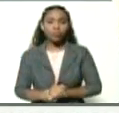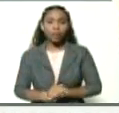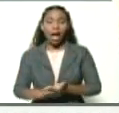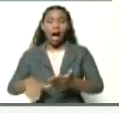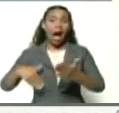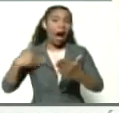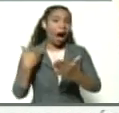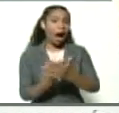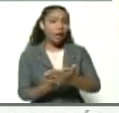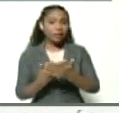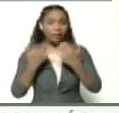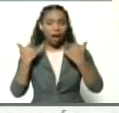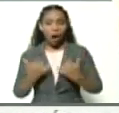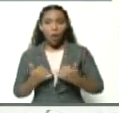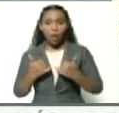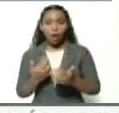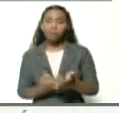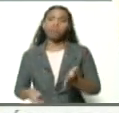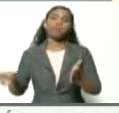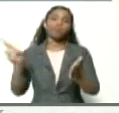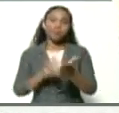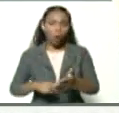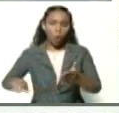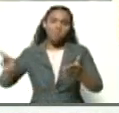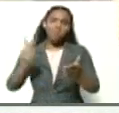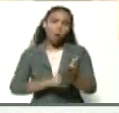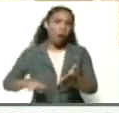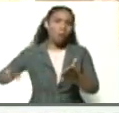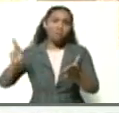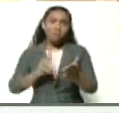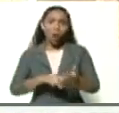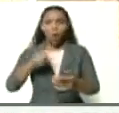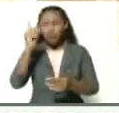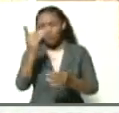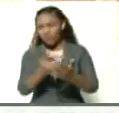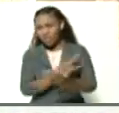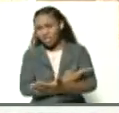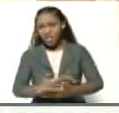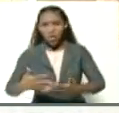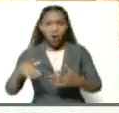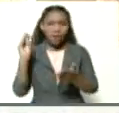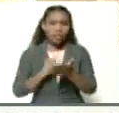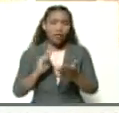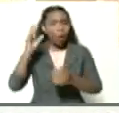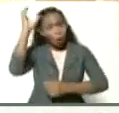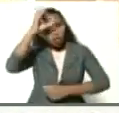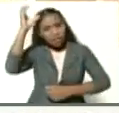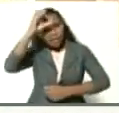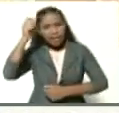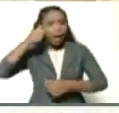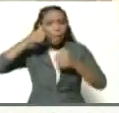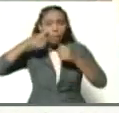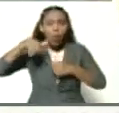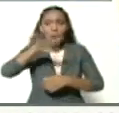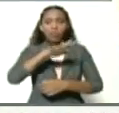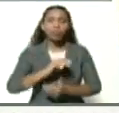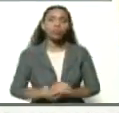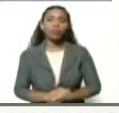Hasta ahora, lo repito una y un millón de veces, para la conciencia de nuestro pueblo.